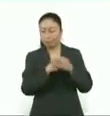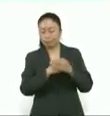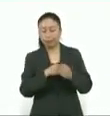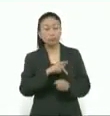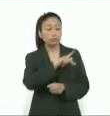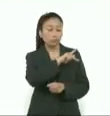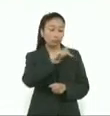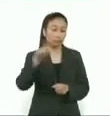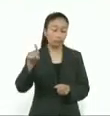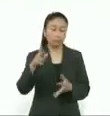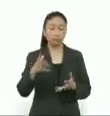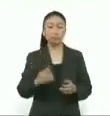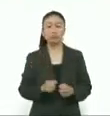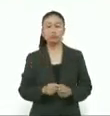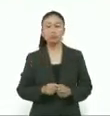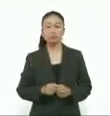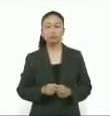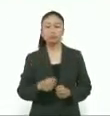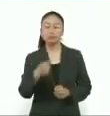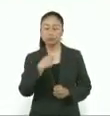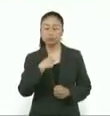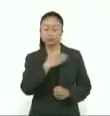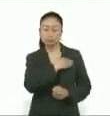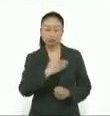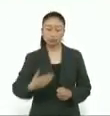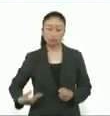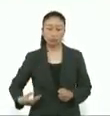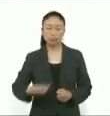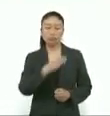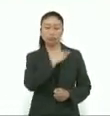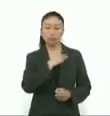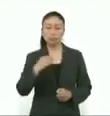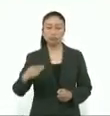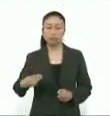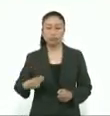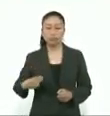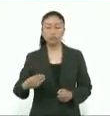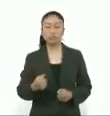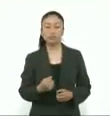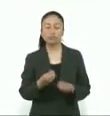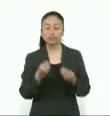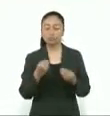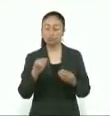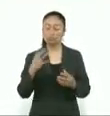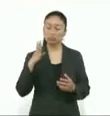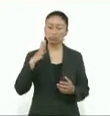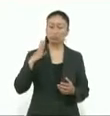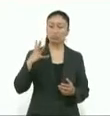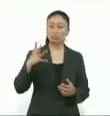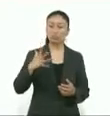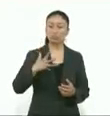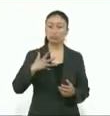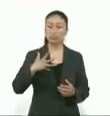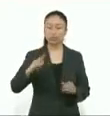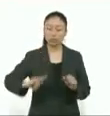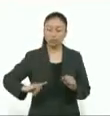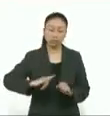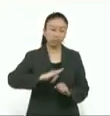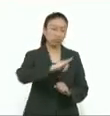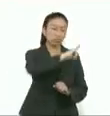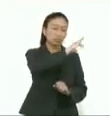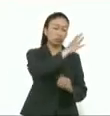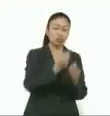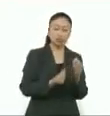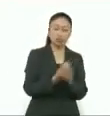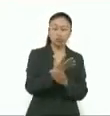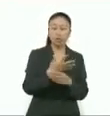Les quiero compartir también que soy la presidenta del municipio que abraza con mucho orgullo el nuevo aeropuerto internacional